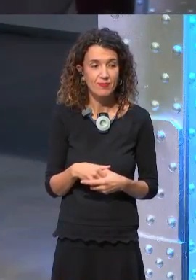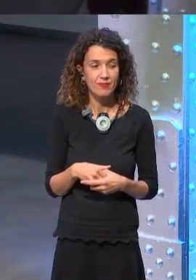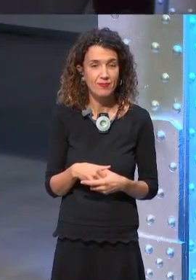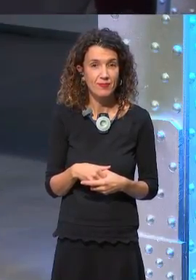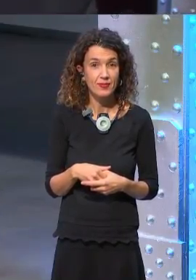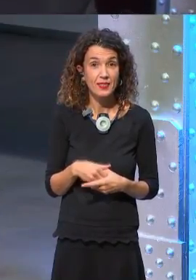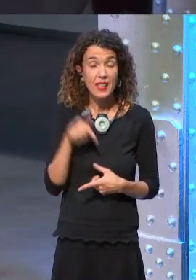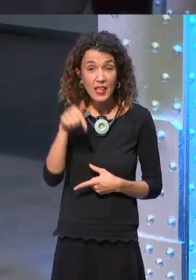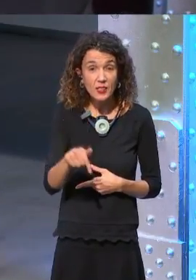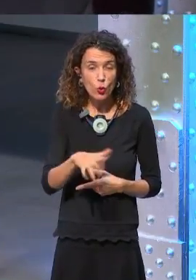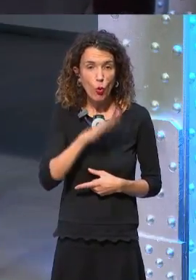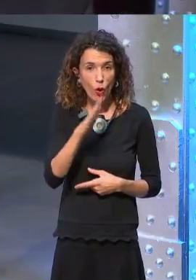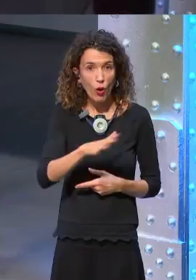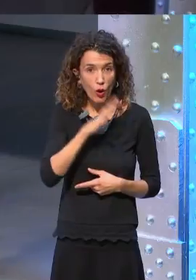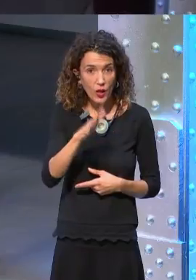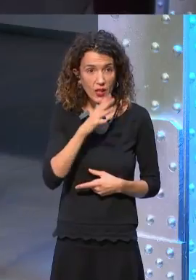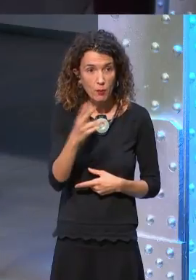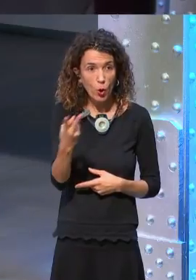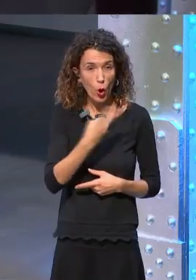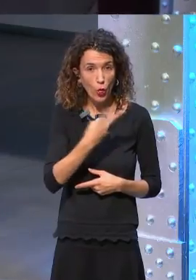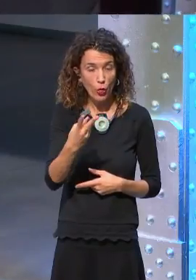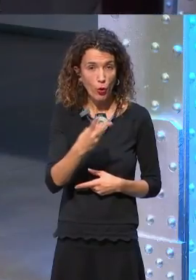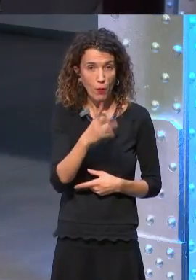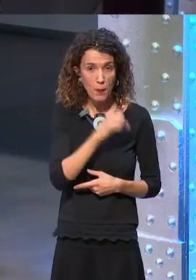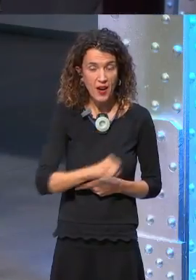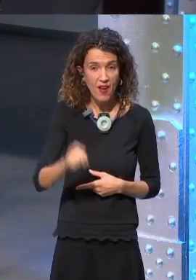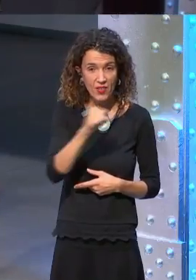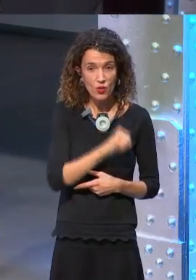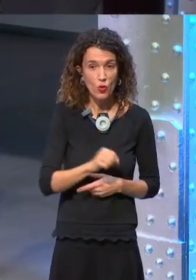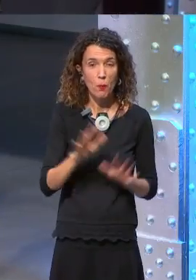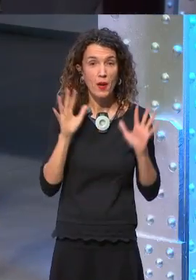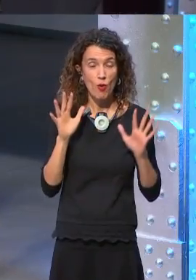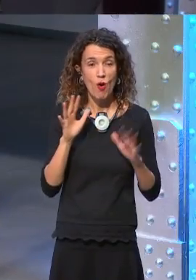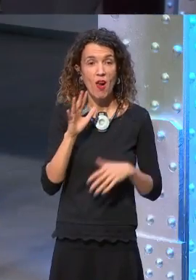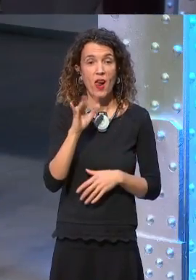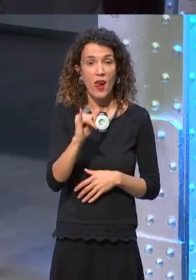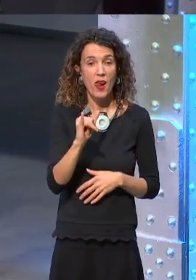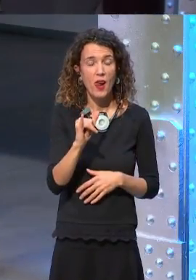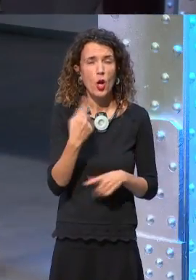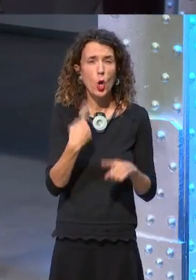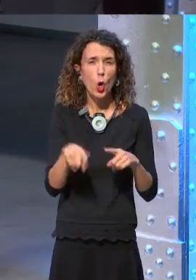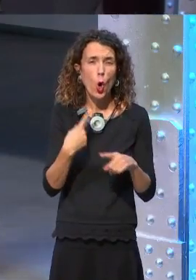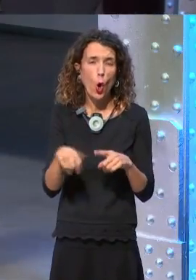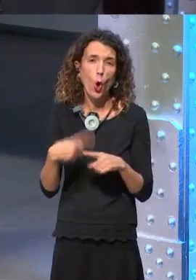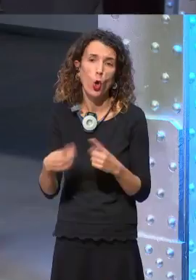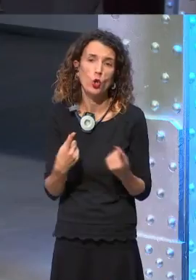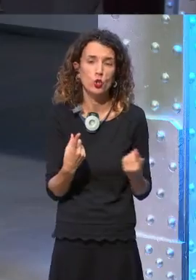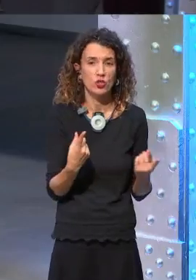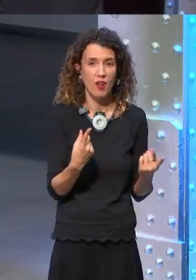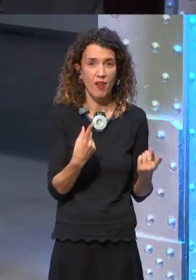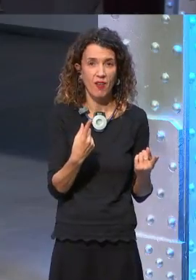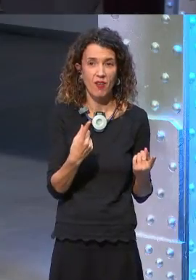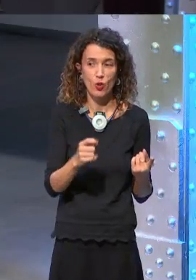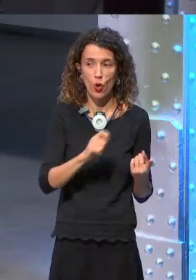Ha sido estupendo teneros aquí, pero hay tantas cosas que nos